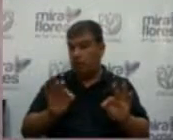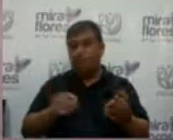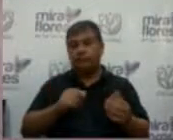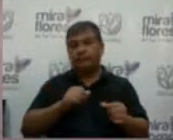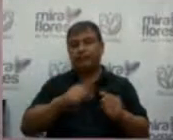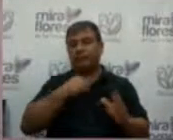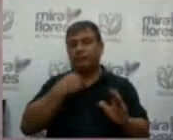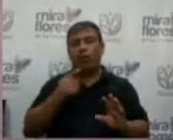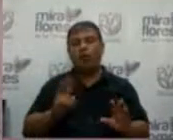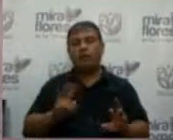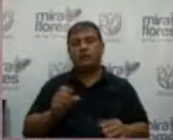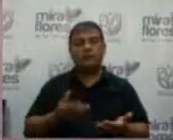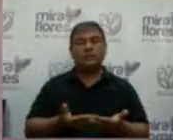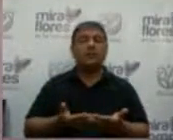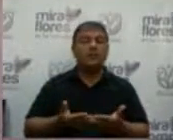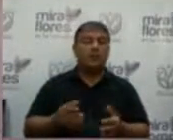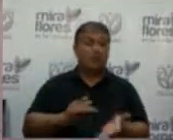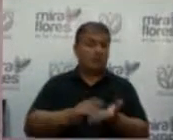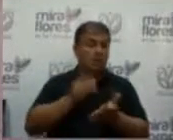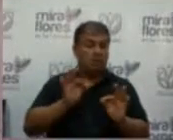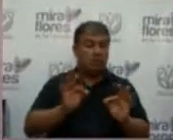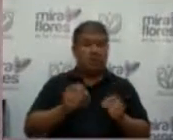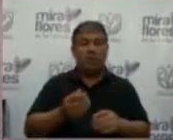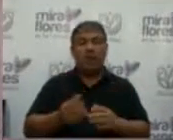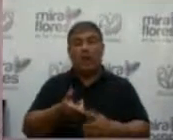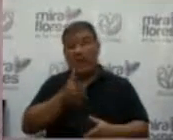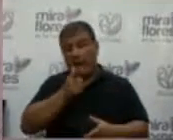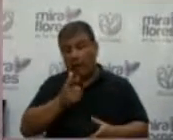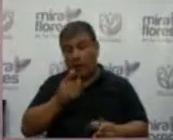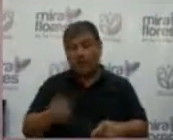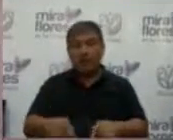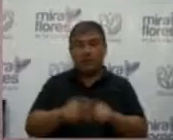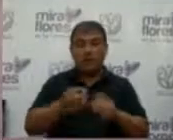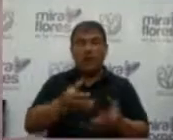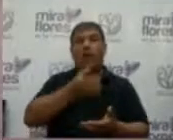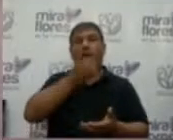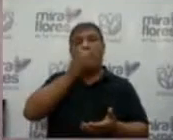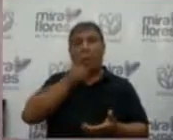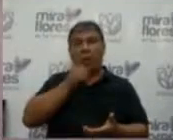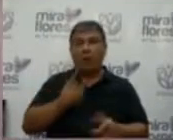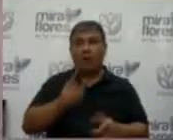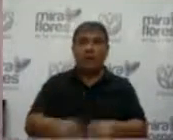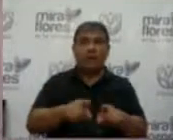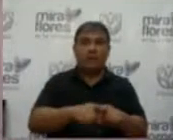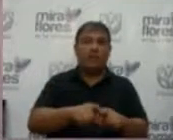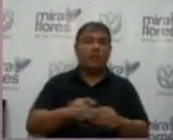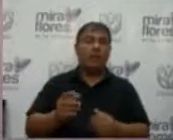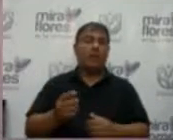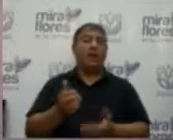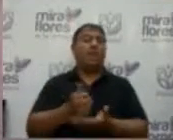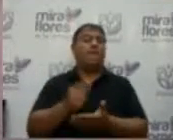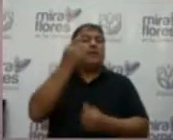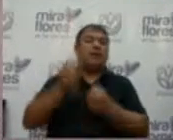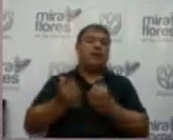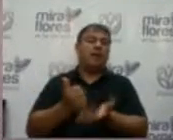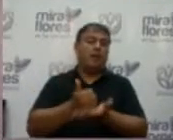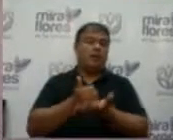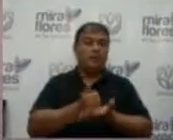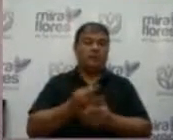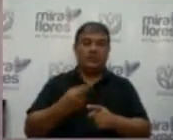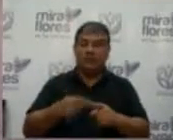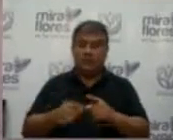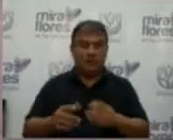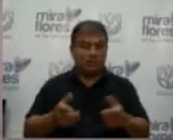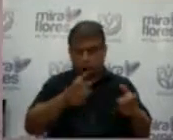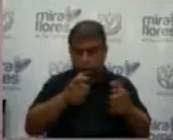no vayan a estar vencidas. El agua que hay, que es agua, digamos, también para un primer momento, tiene que estar